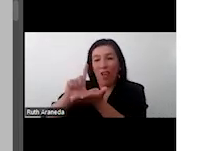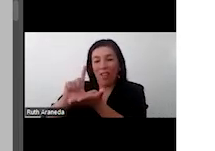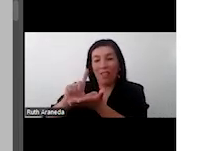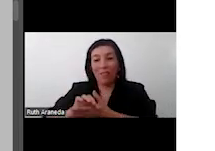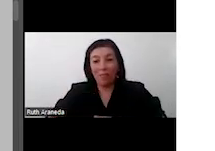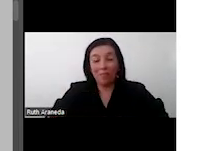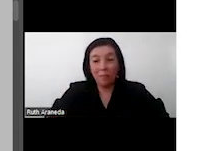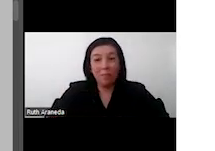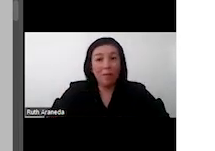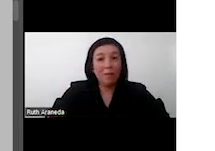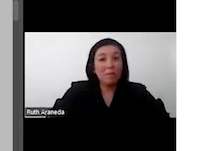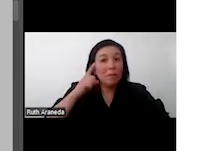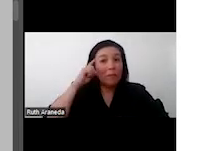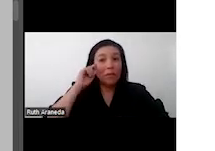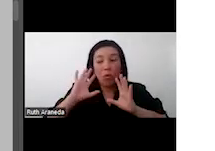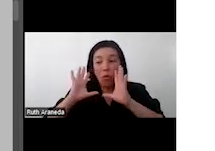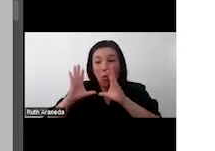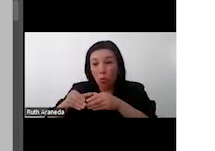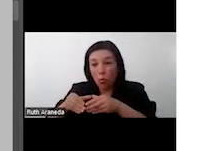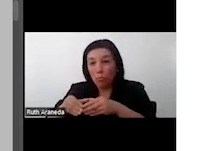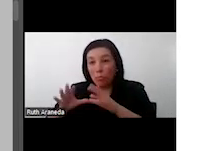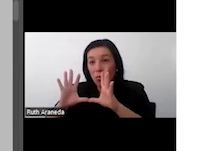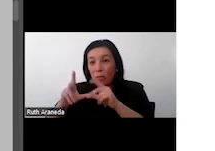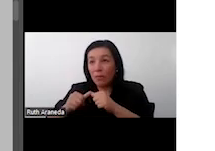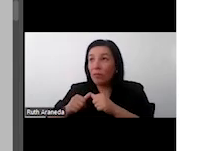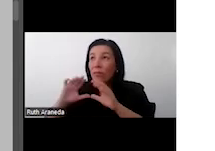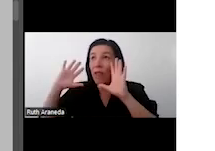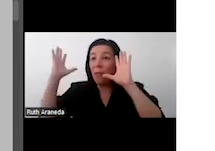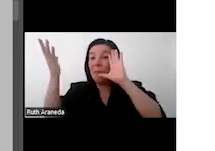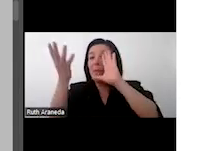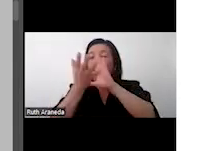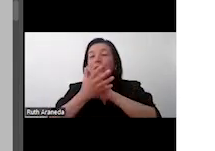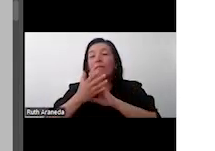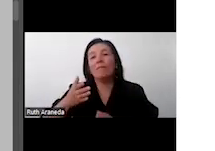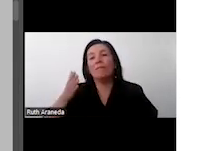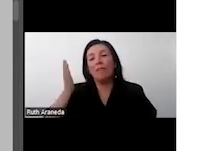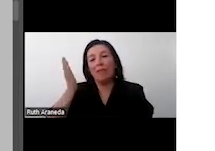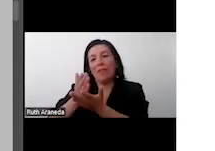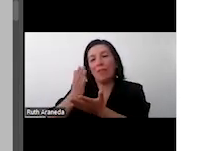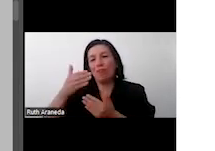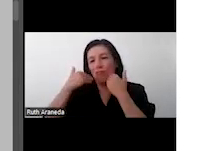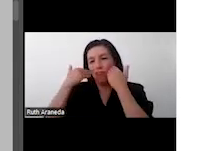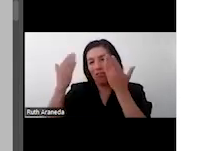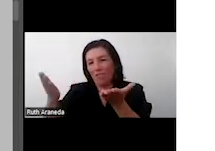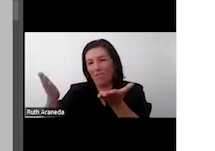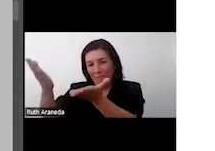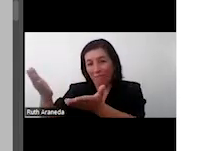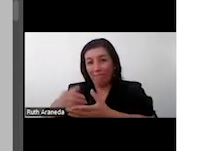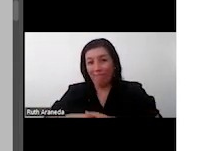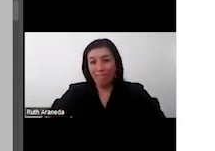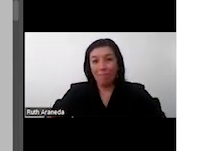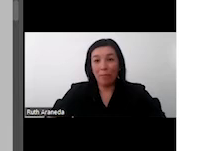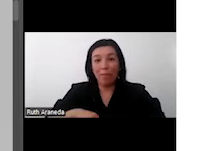que los grupos medioambientales tenían que tener esta lámina. Esta lámina no es un